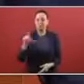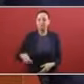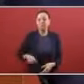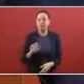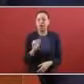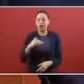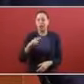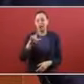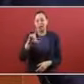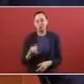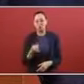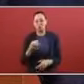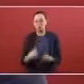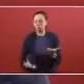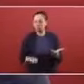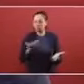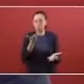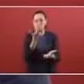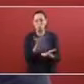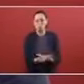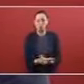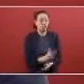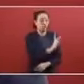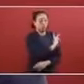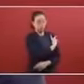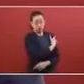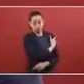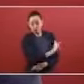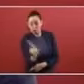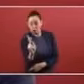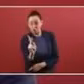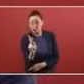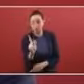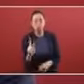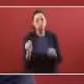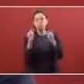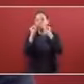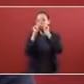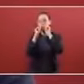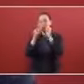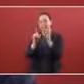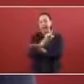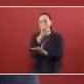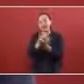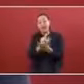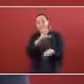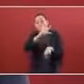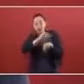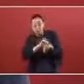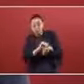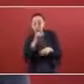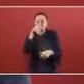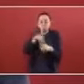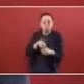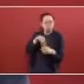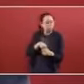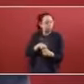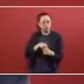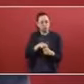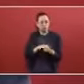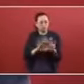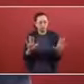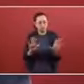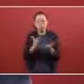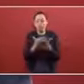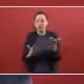Obrador, todos, absolutamente todos, a pesar de que la ley permite ciertas reservas, hoy todos están abiertos por